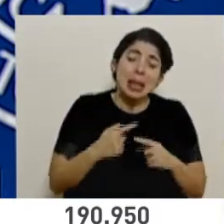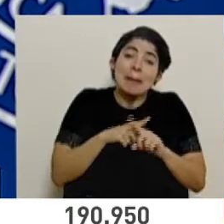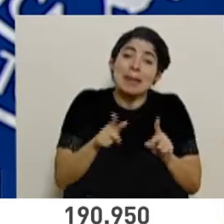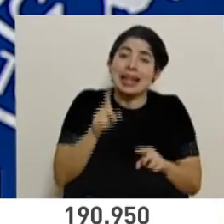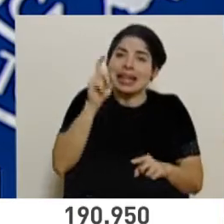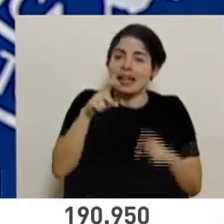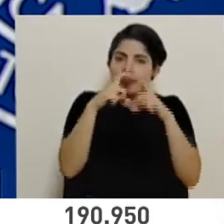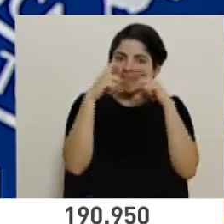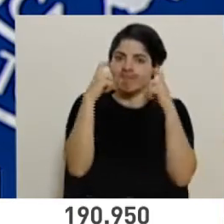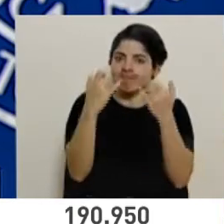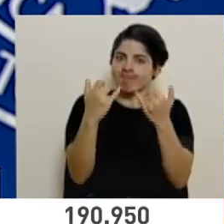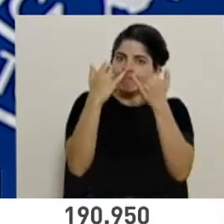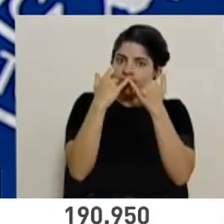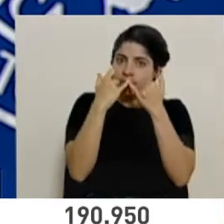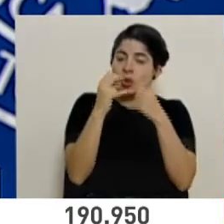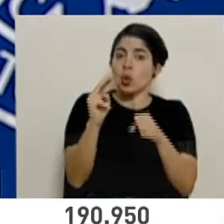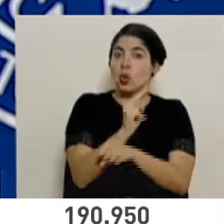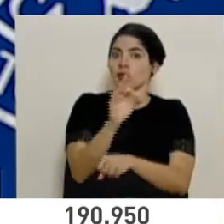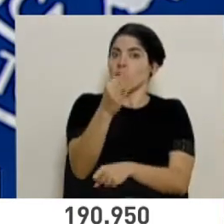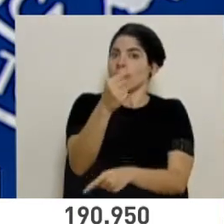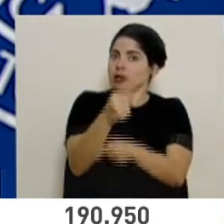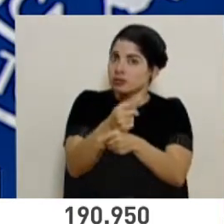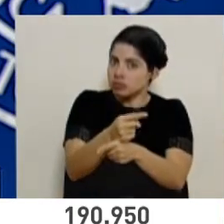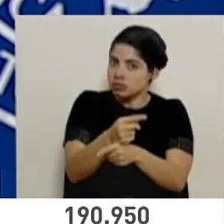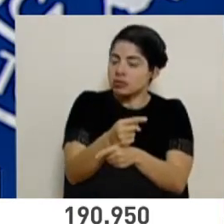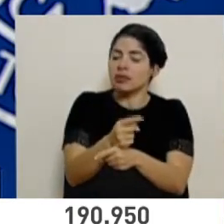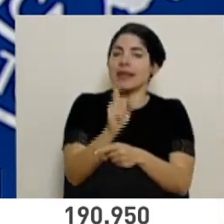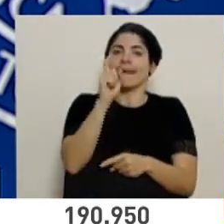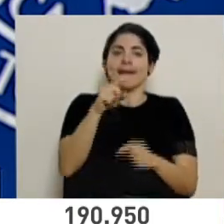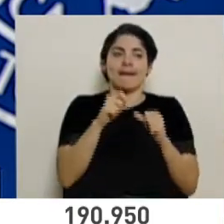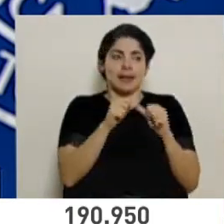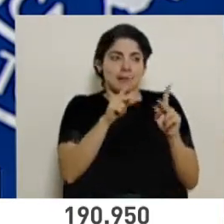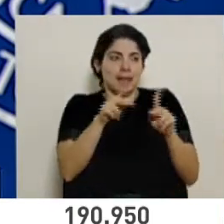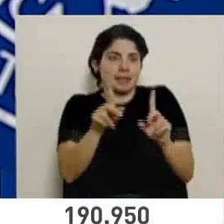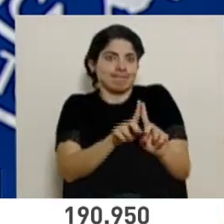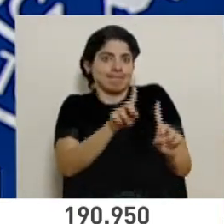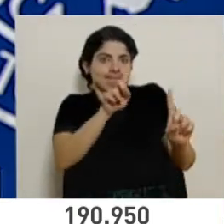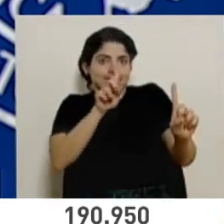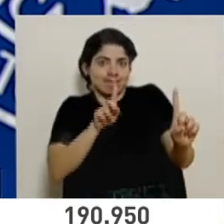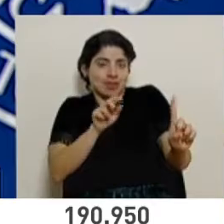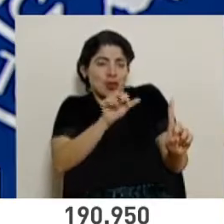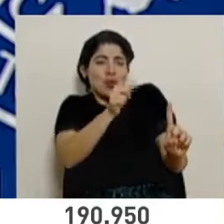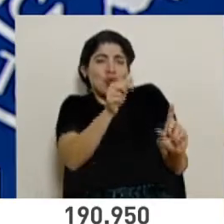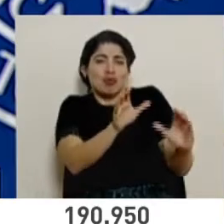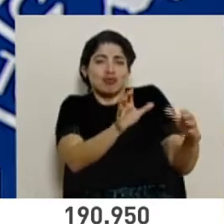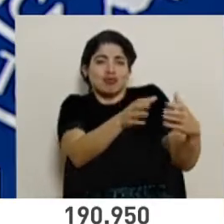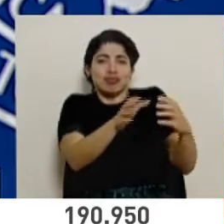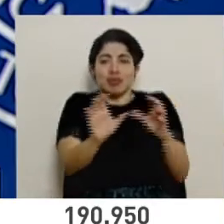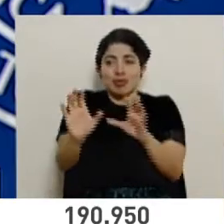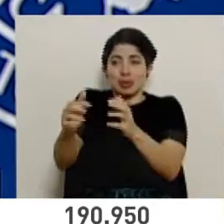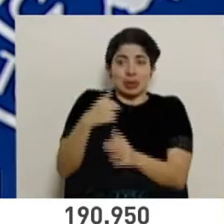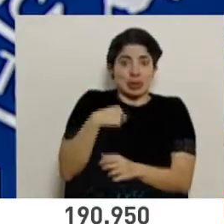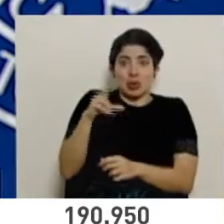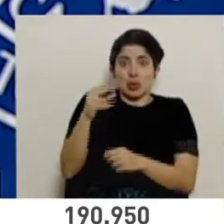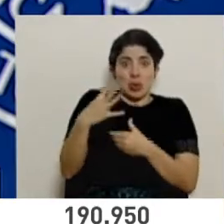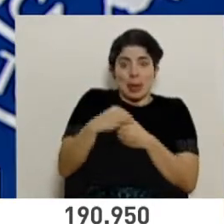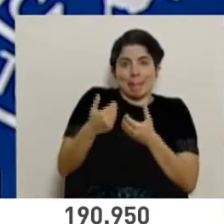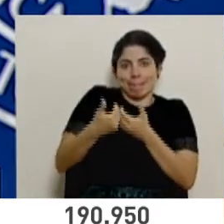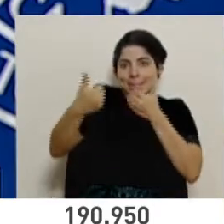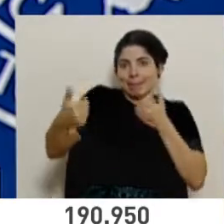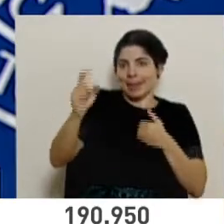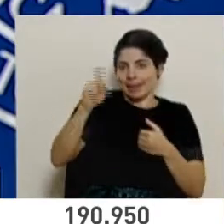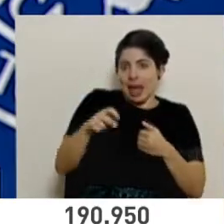usar la mascarilla, utilizarla correctamente, hay que mantener el distanciamiento con otras burbujas sociales que no sean la nuestra, hay